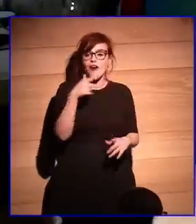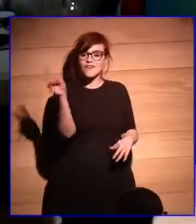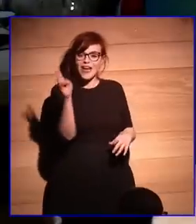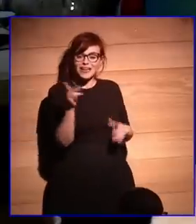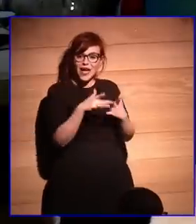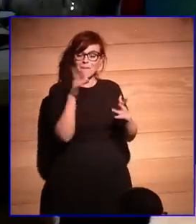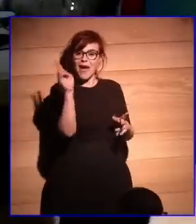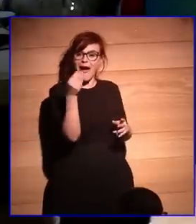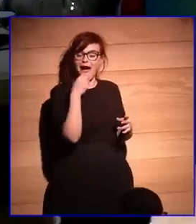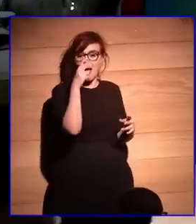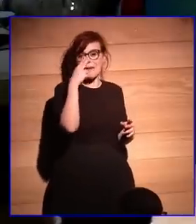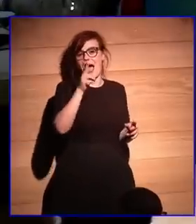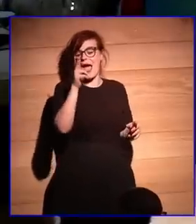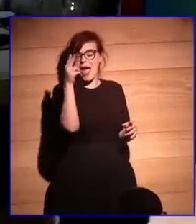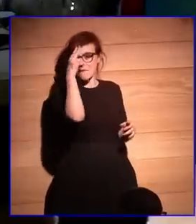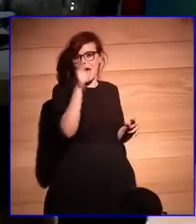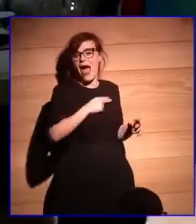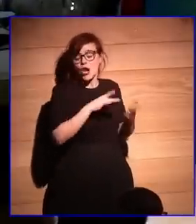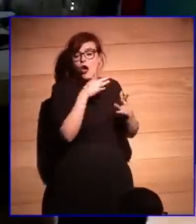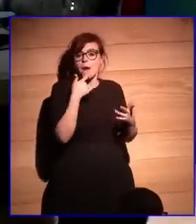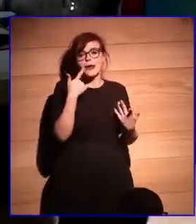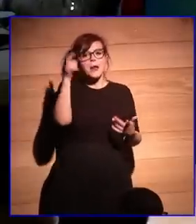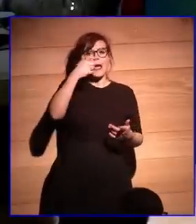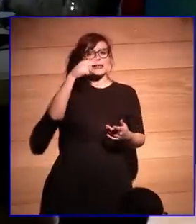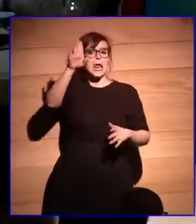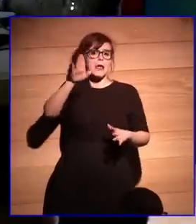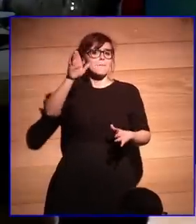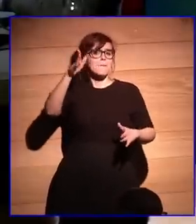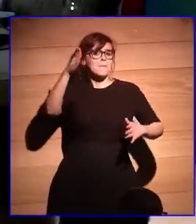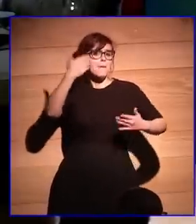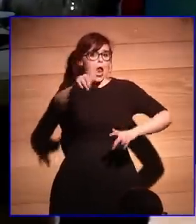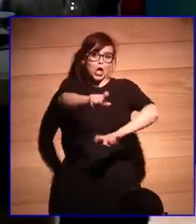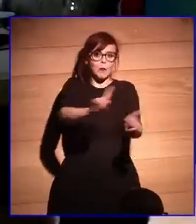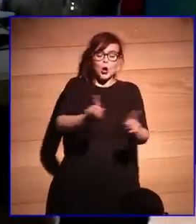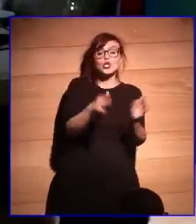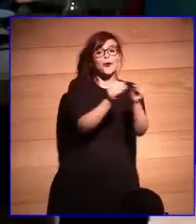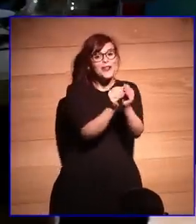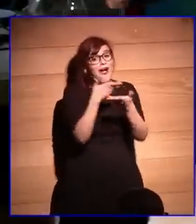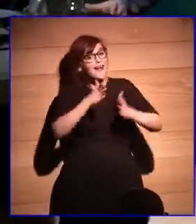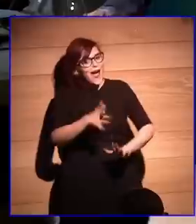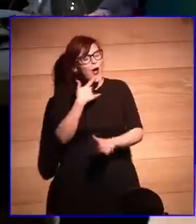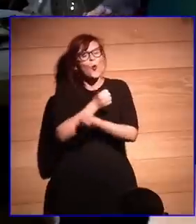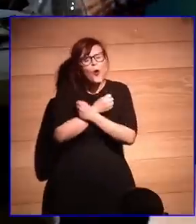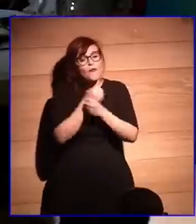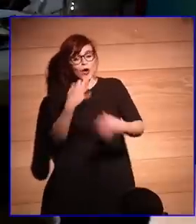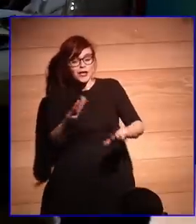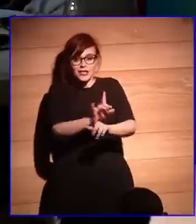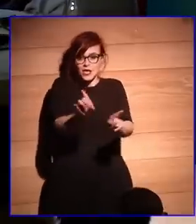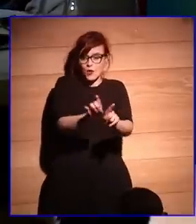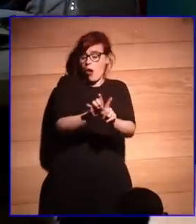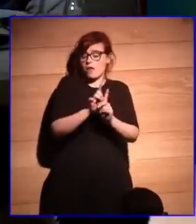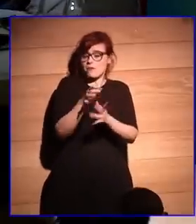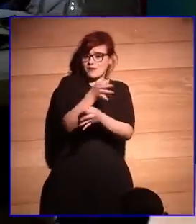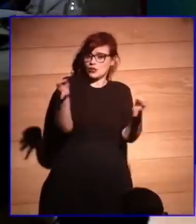los animales. Claro, eso, tampoco era tan malo Hitler. Videla quería mucho a sus hijos, quería mucho a sus sobrinos y a sus hijas y tal, pero pues era Videla, claro. Pues era,